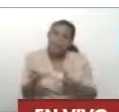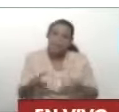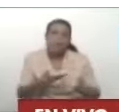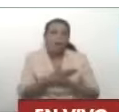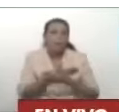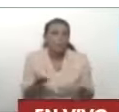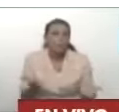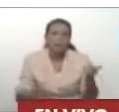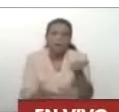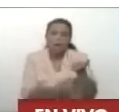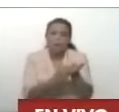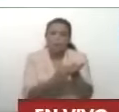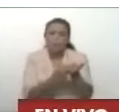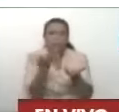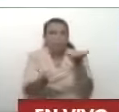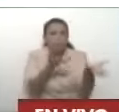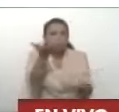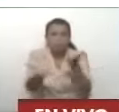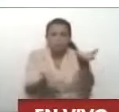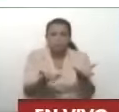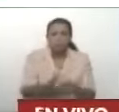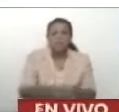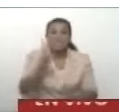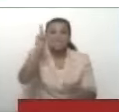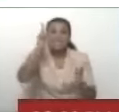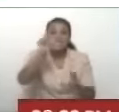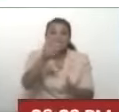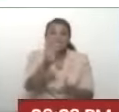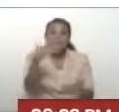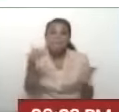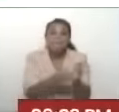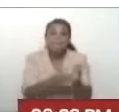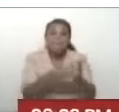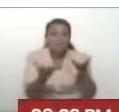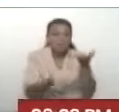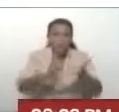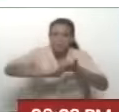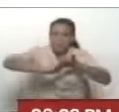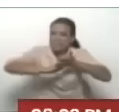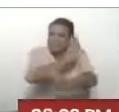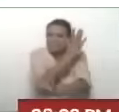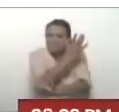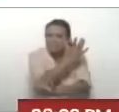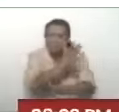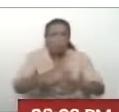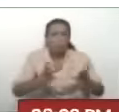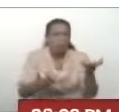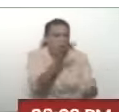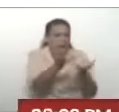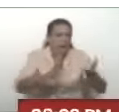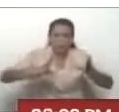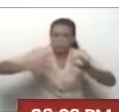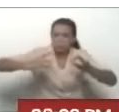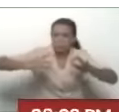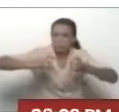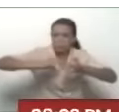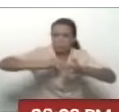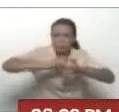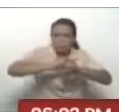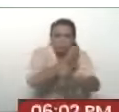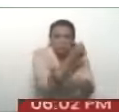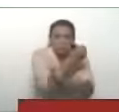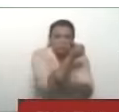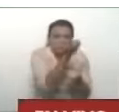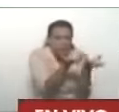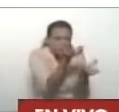incendios forestales, como lo indicaba el presidente. 10.000 hectáreas de bosques y arbustos han sido prácticamente arrasadas por las